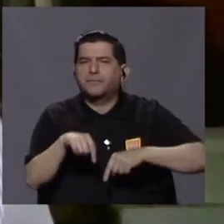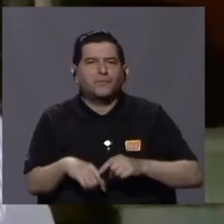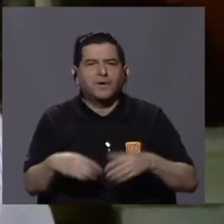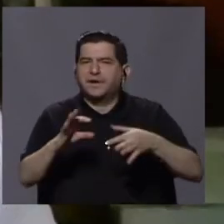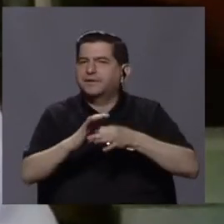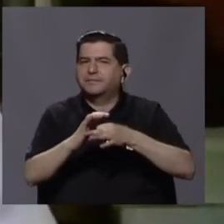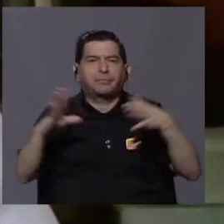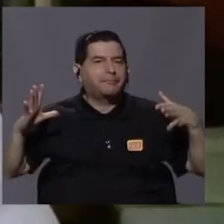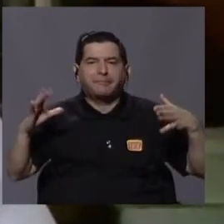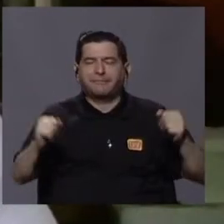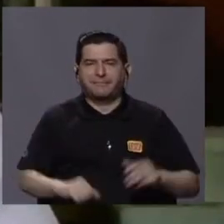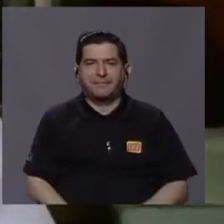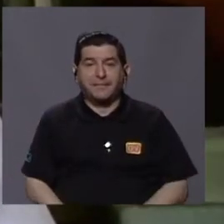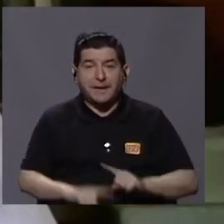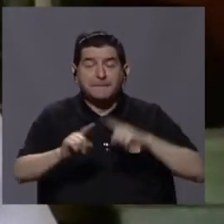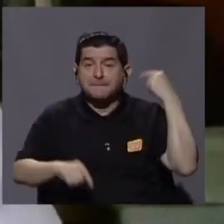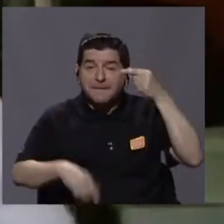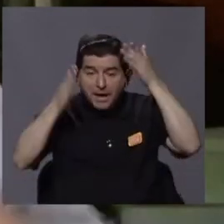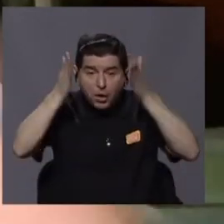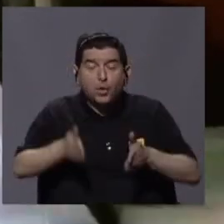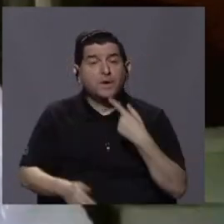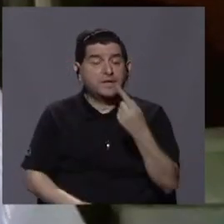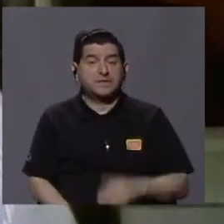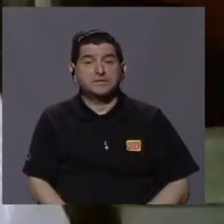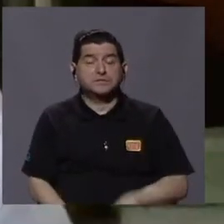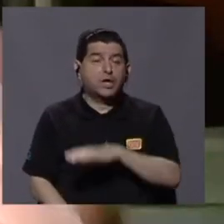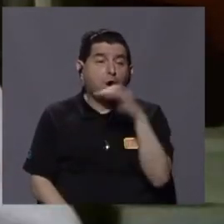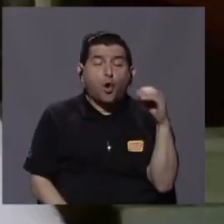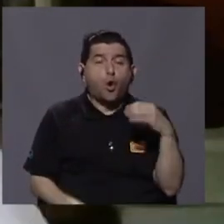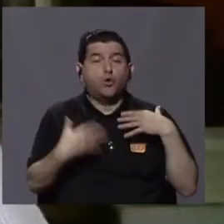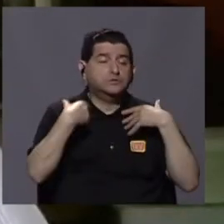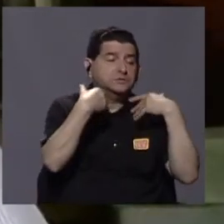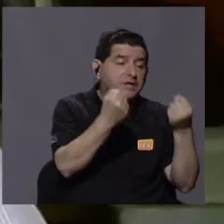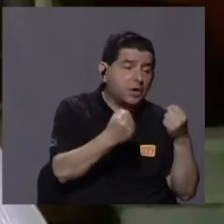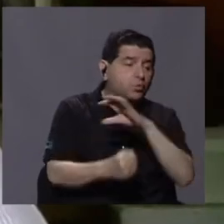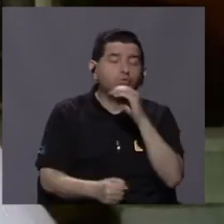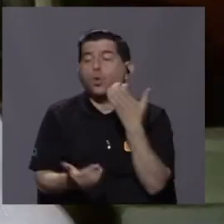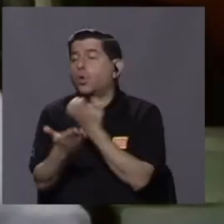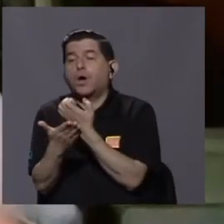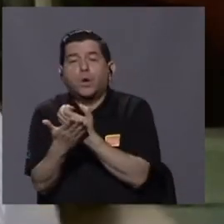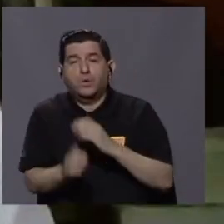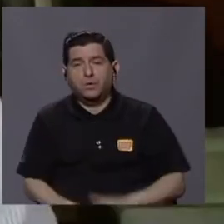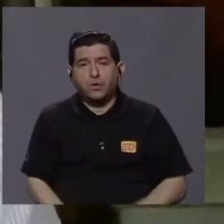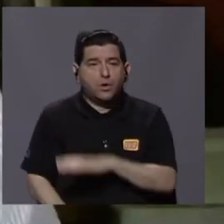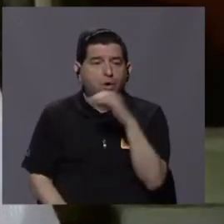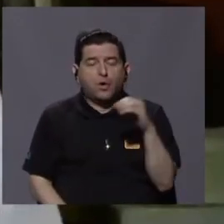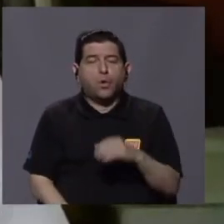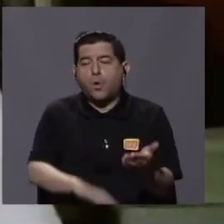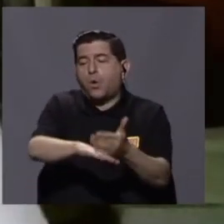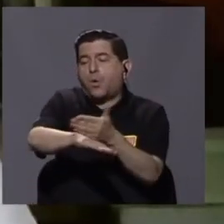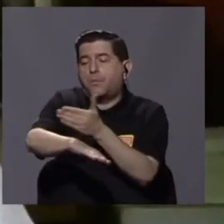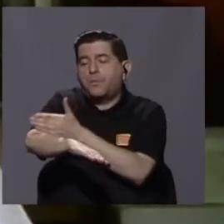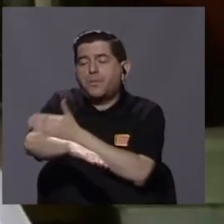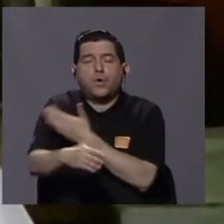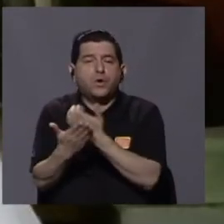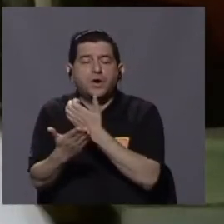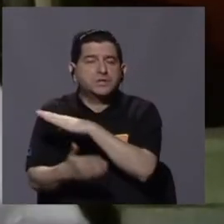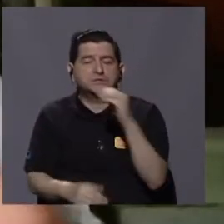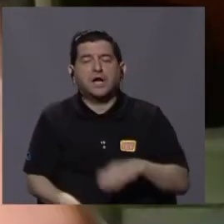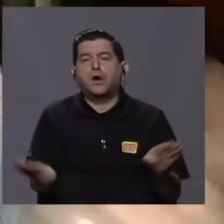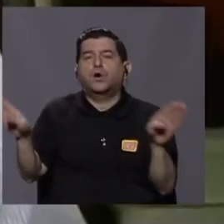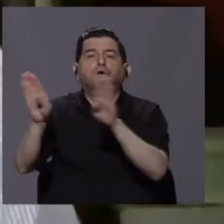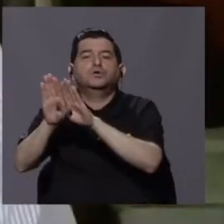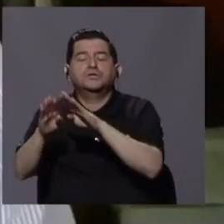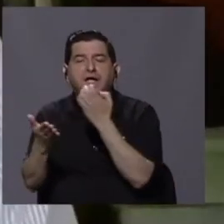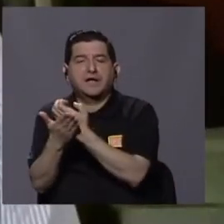sin embargo los gobernantes dicen o hacemos sanidad o hacemos economía o levantamos la economía o cerramos la economía